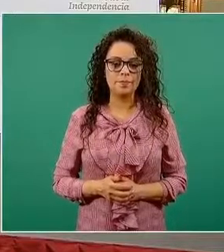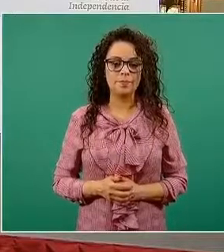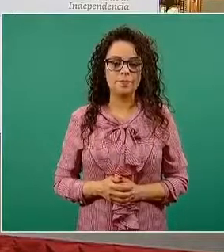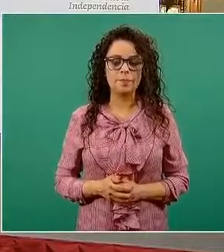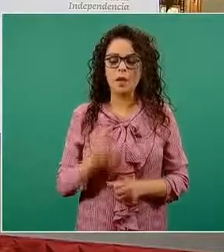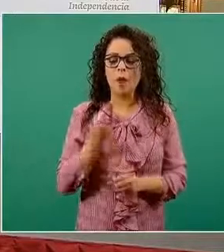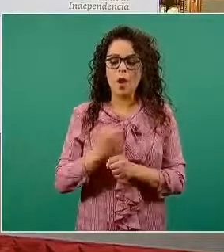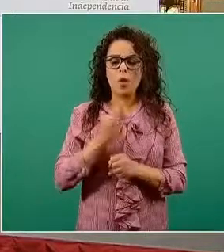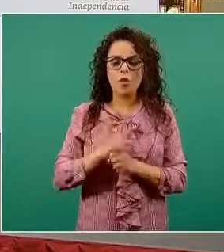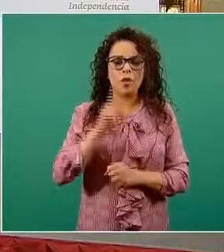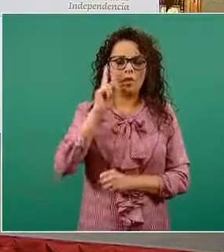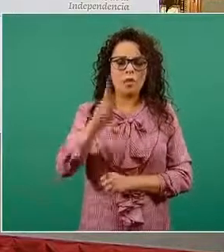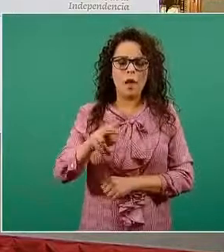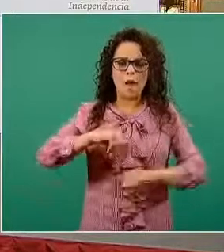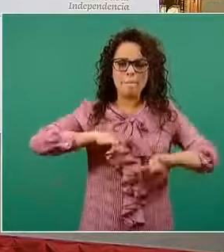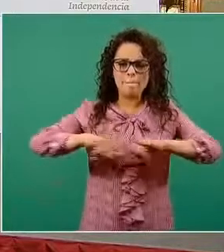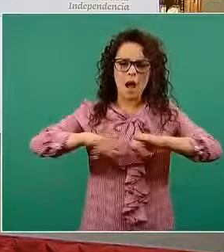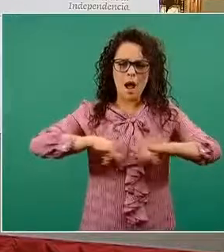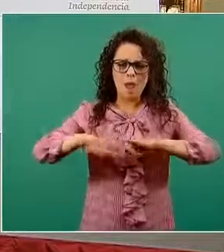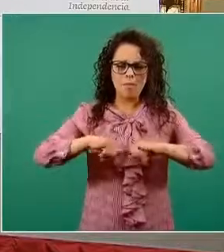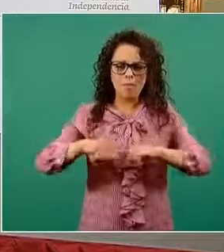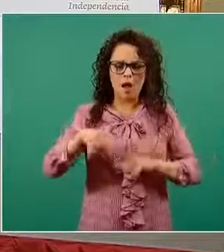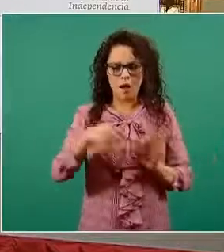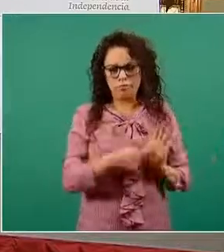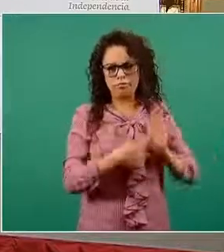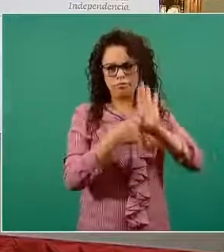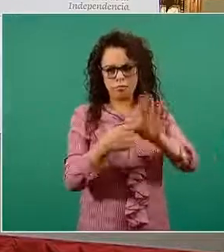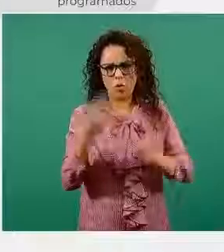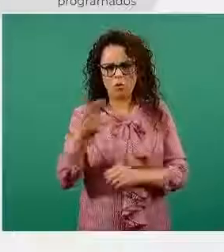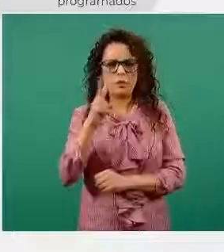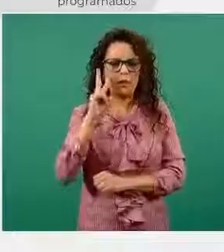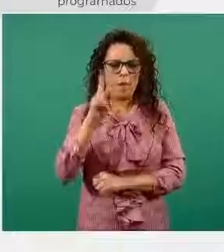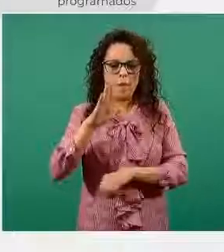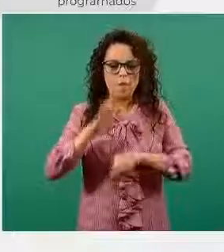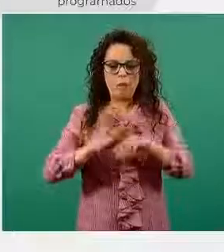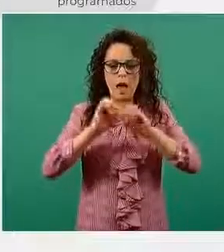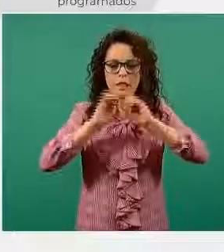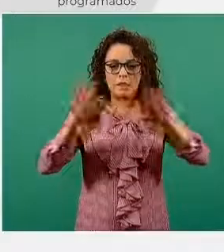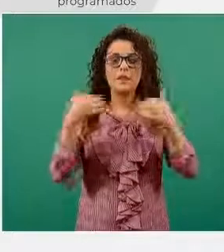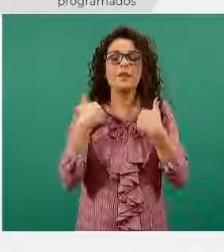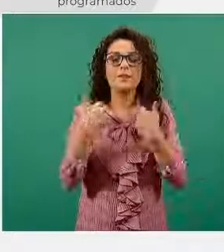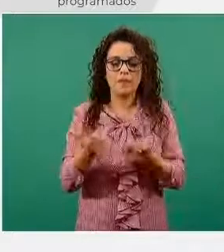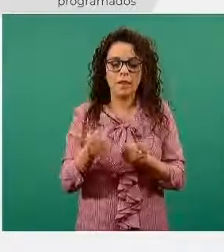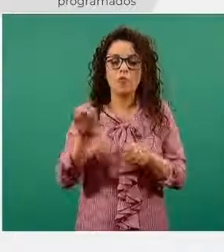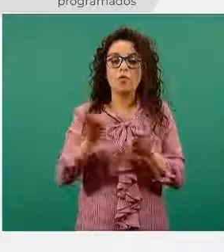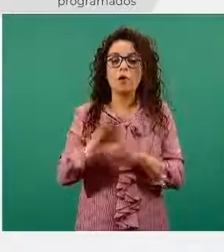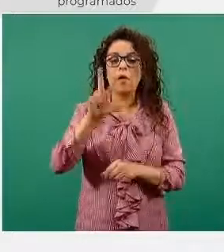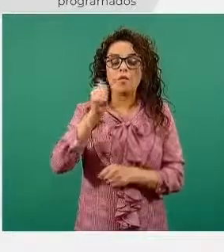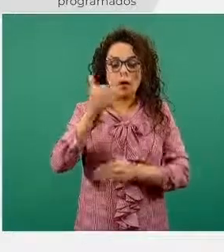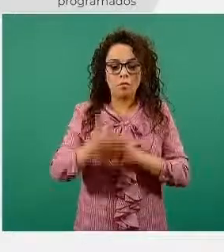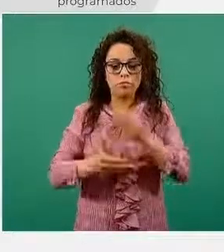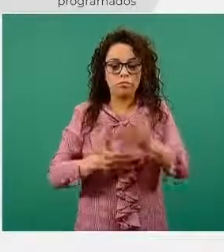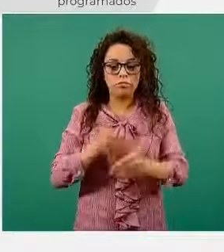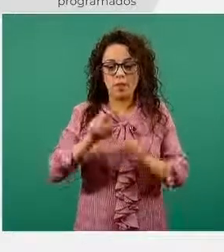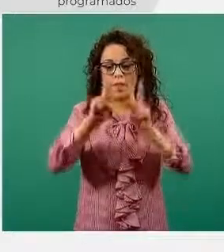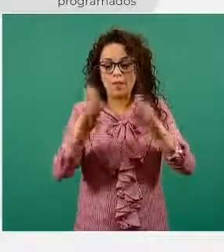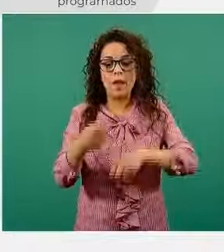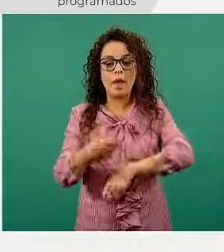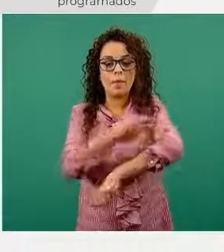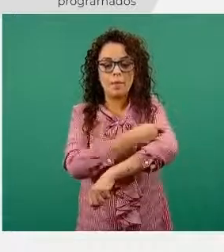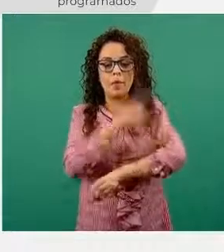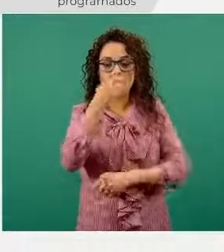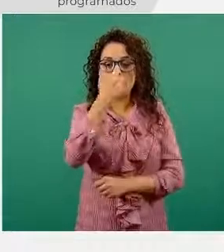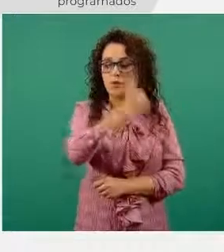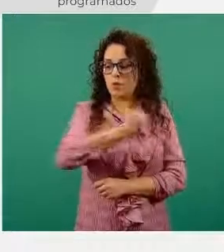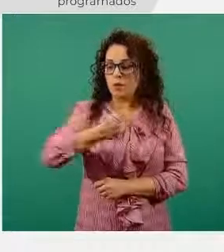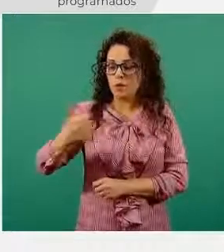Aquí ponemos hoy unos mapas también para que vean de manera muy gráfica, muy visual, cómo va avanzando la vacunación de cada uno